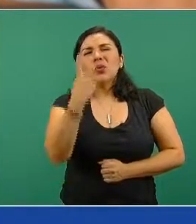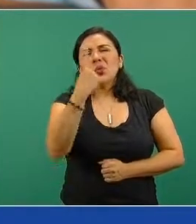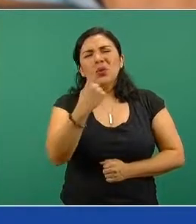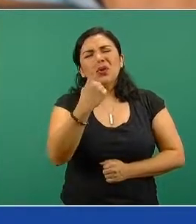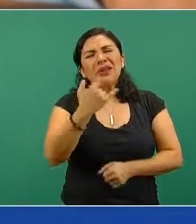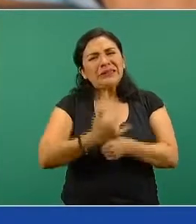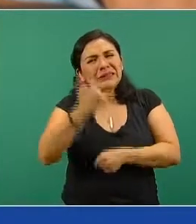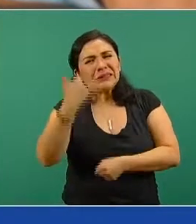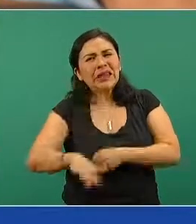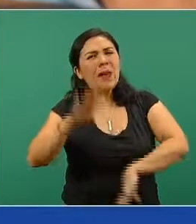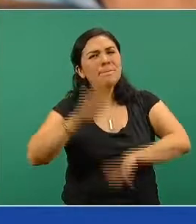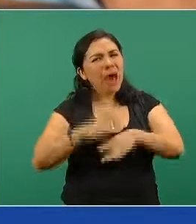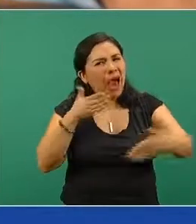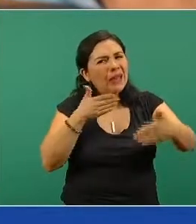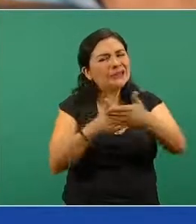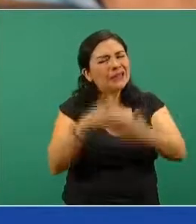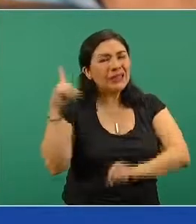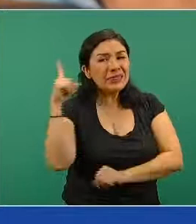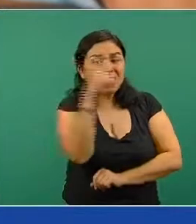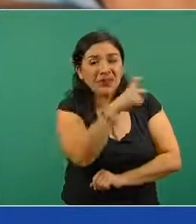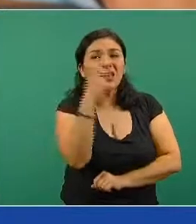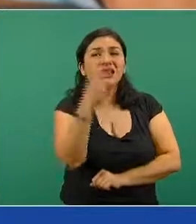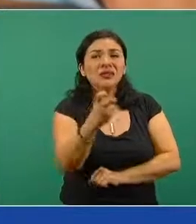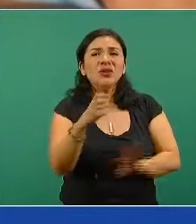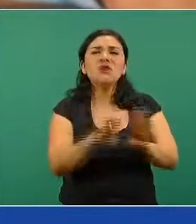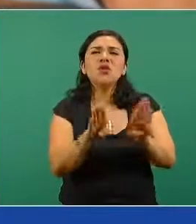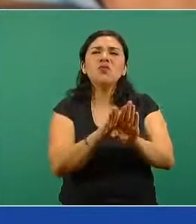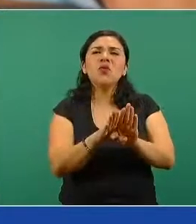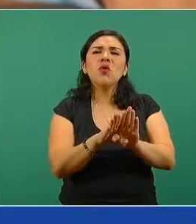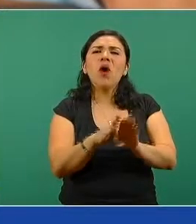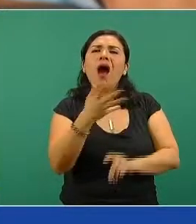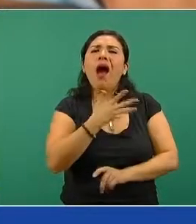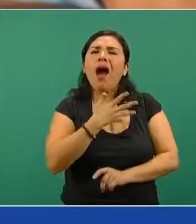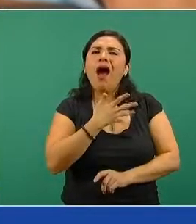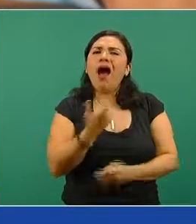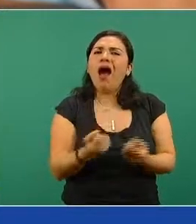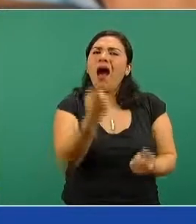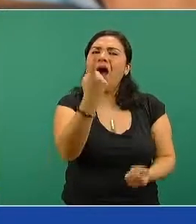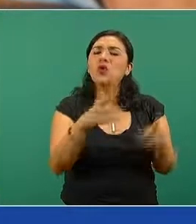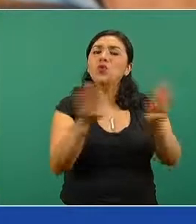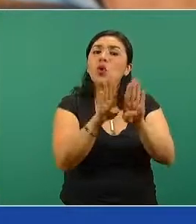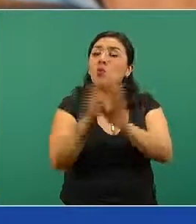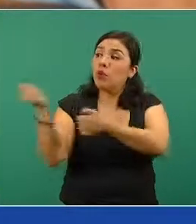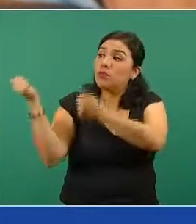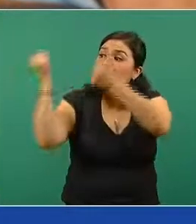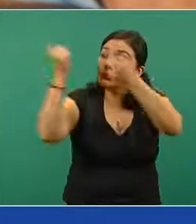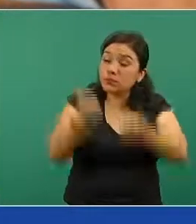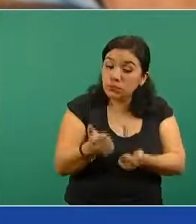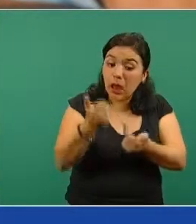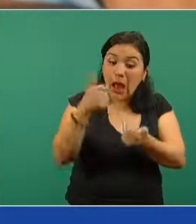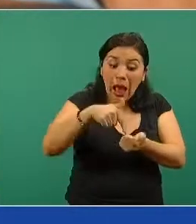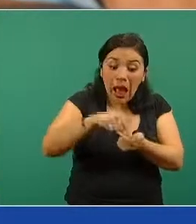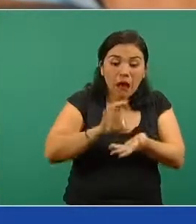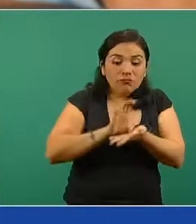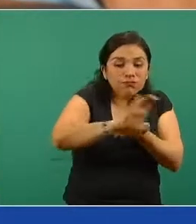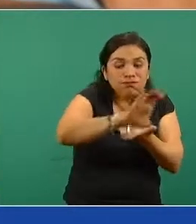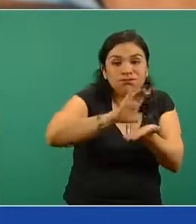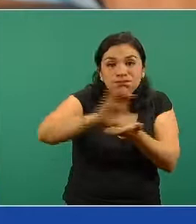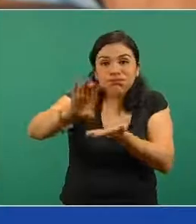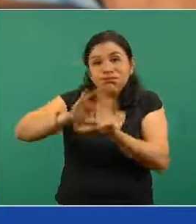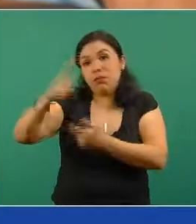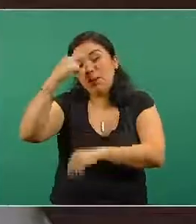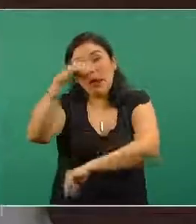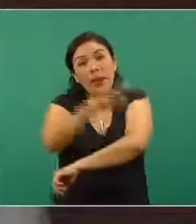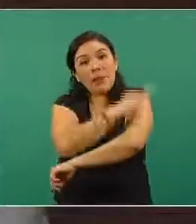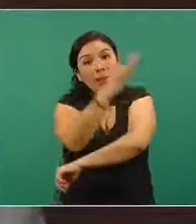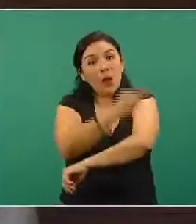limitantes principales en la operación precisamente es la proveeduría. Ha llegado y conforme ha llegado se ha distribuido y se